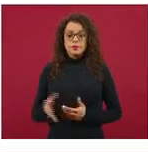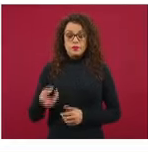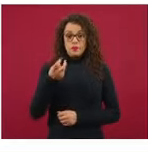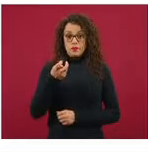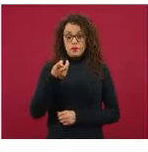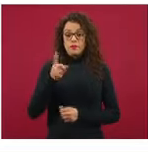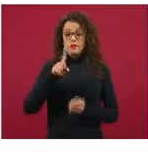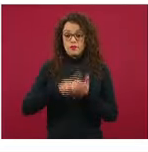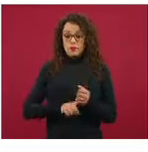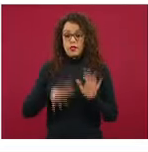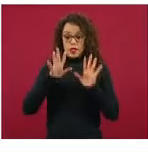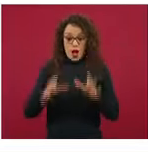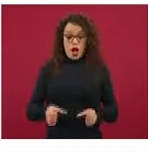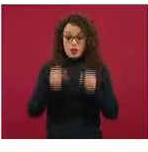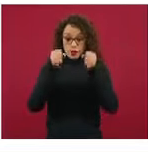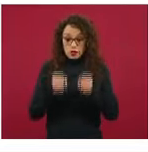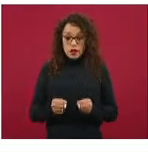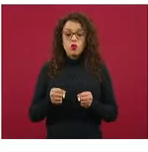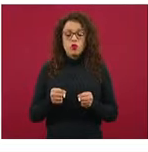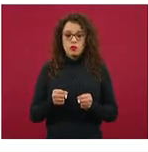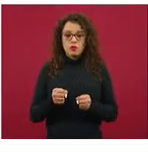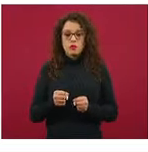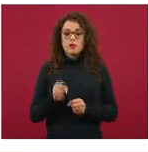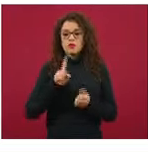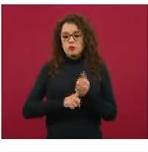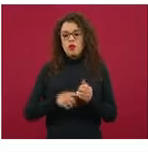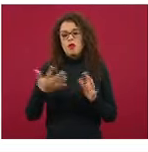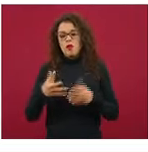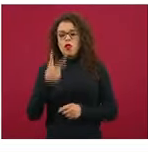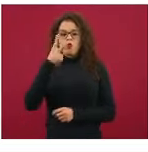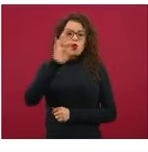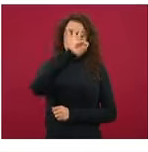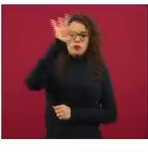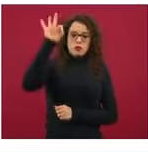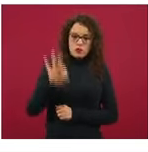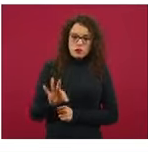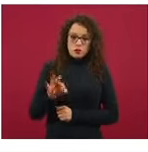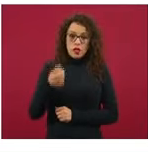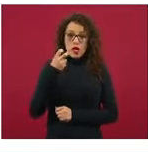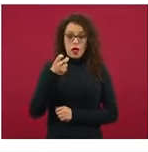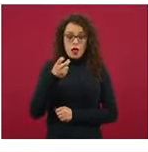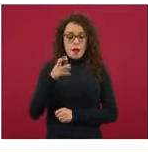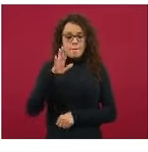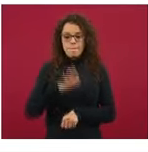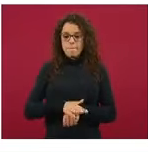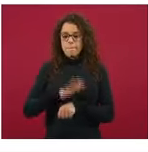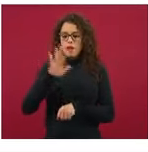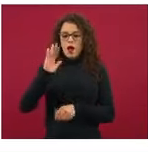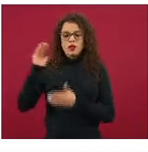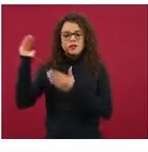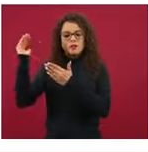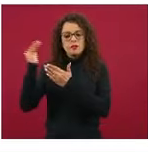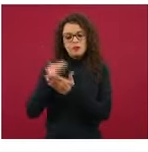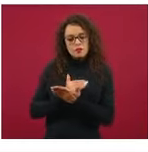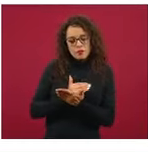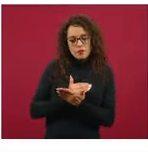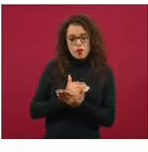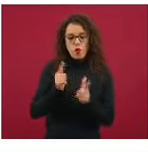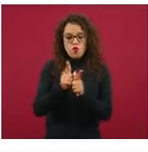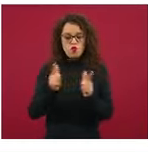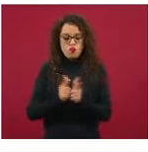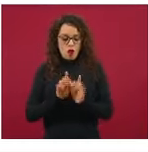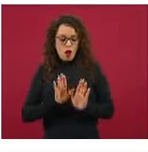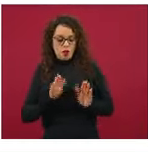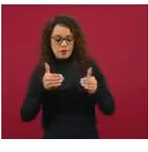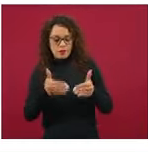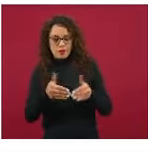se ha confirmado, alrededor del 2%, lo cual ha sido una de las letalidades más bajas para grupos específicos